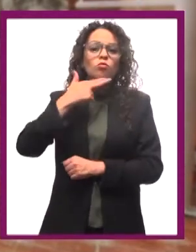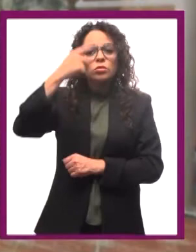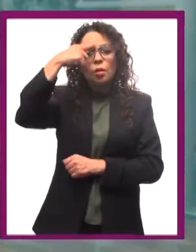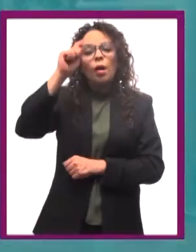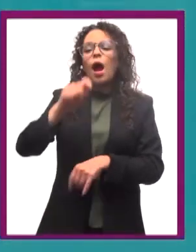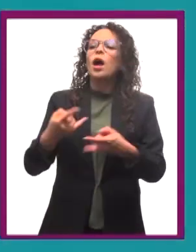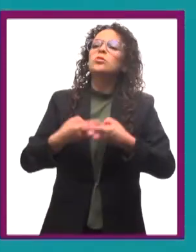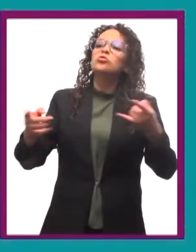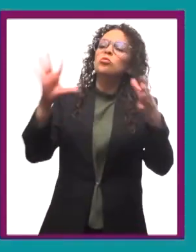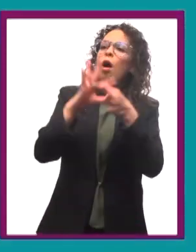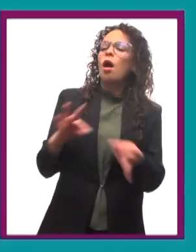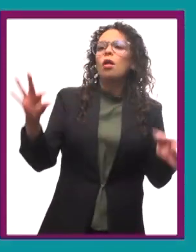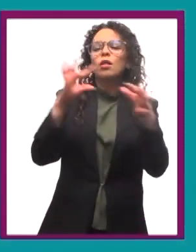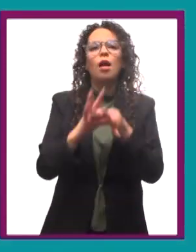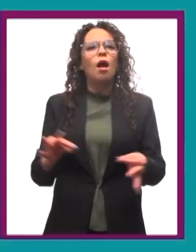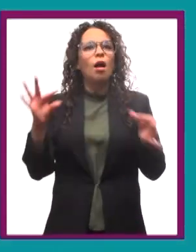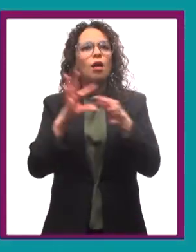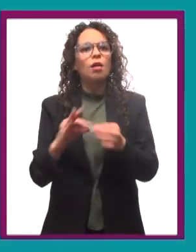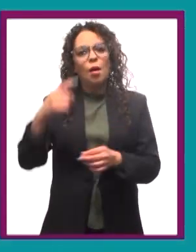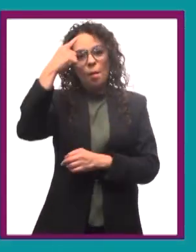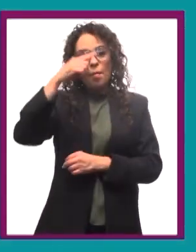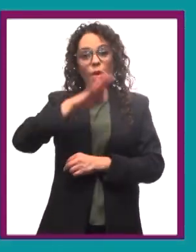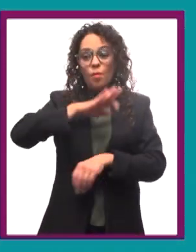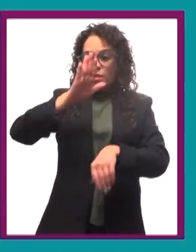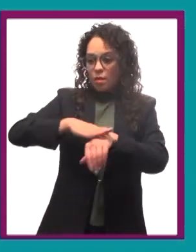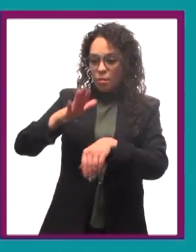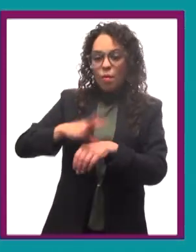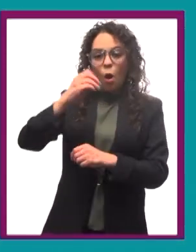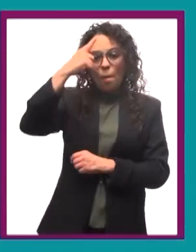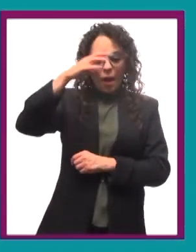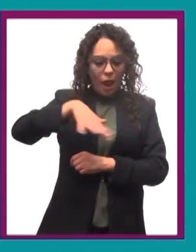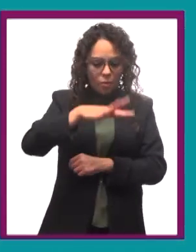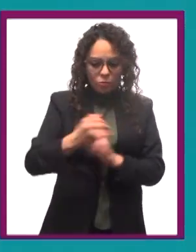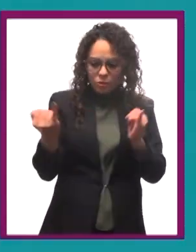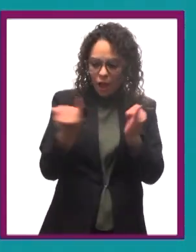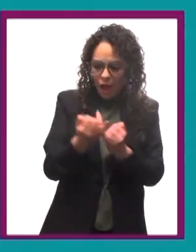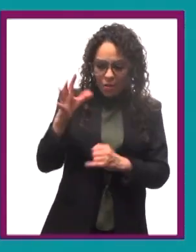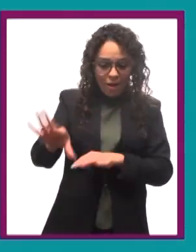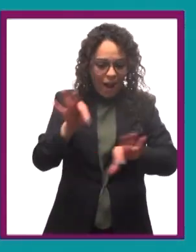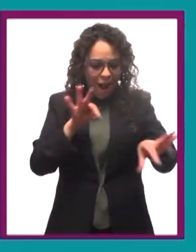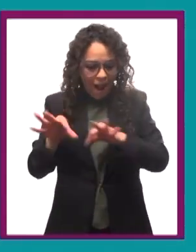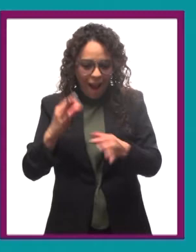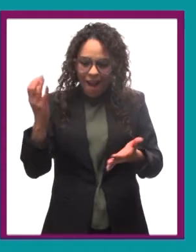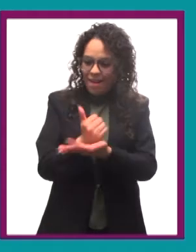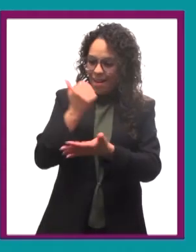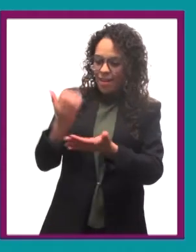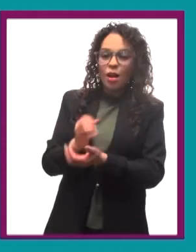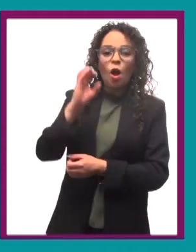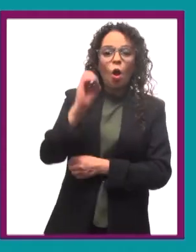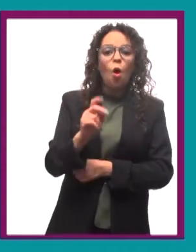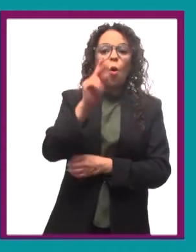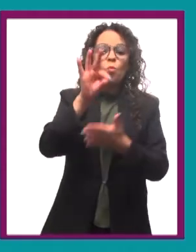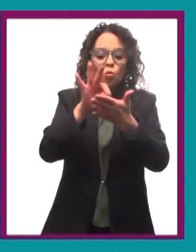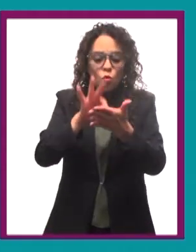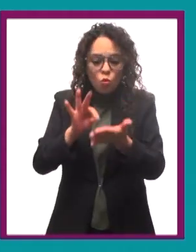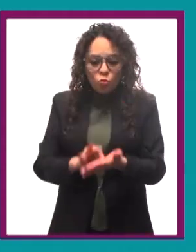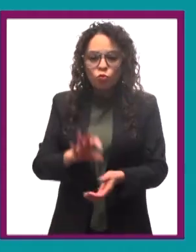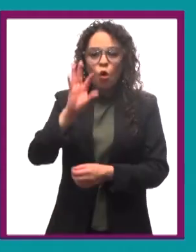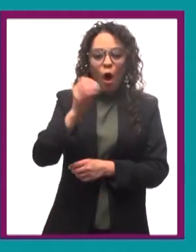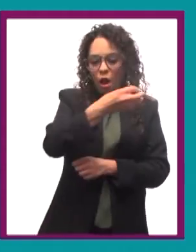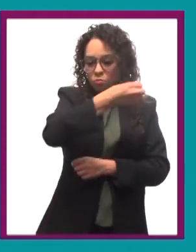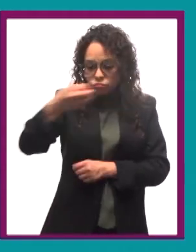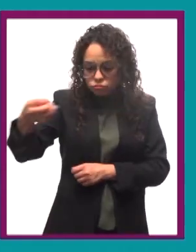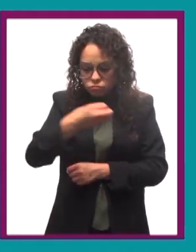podemos usar para contar historias, para buscar tener más, para adivinarlas, o para acumular puntos, o para formar